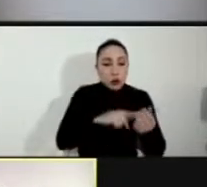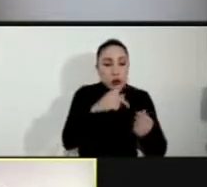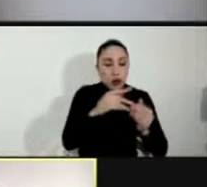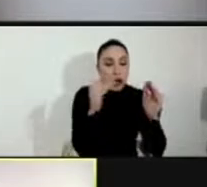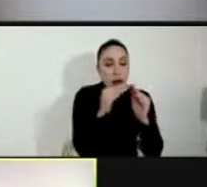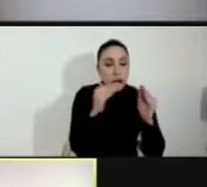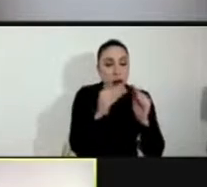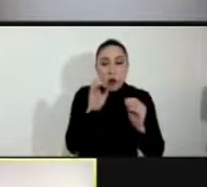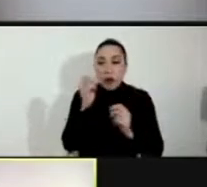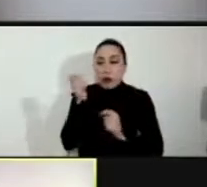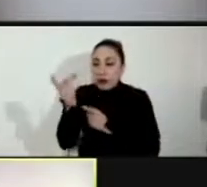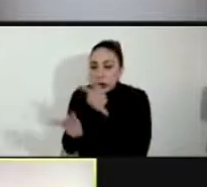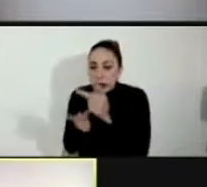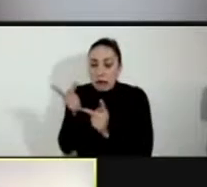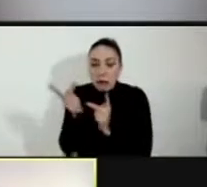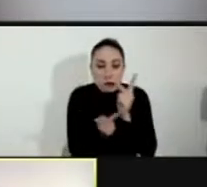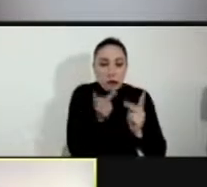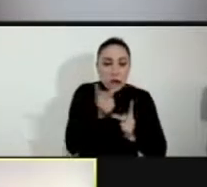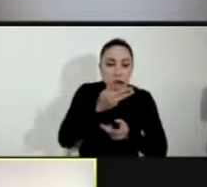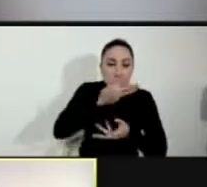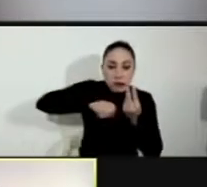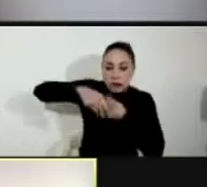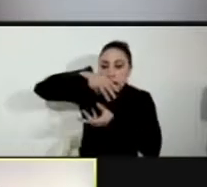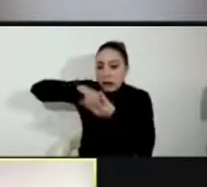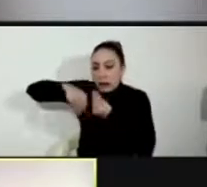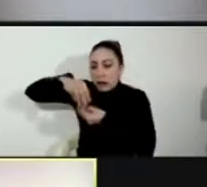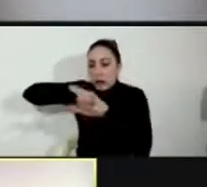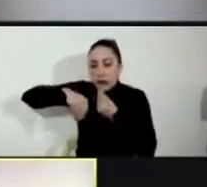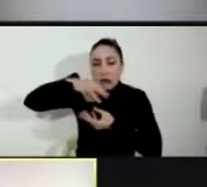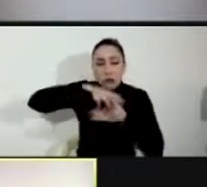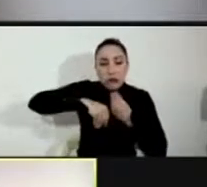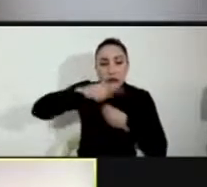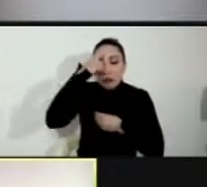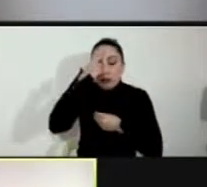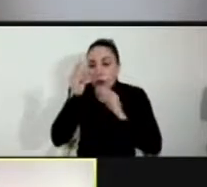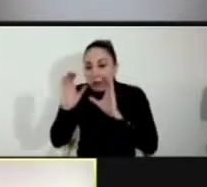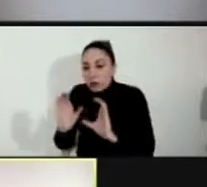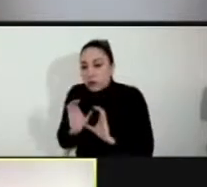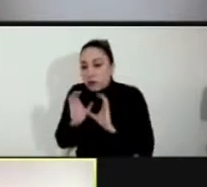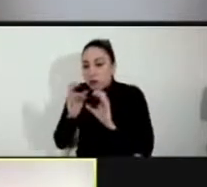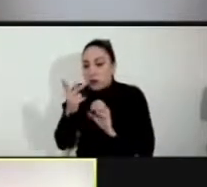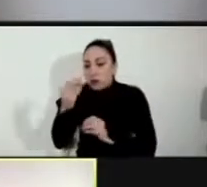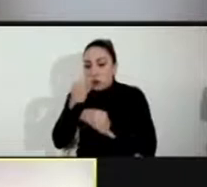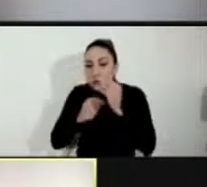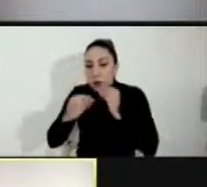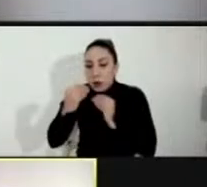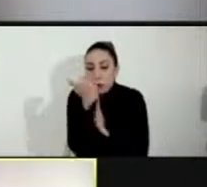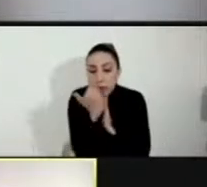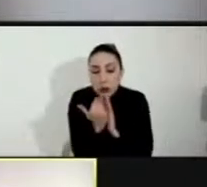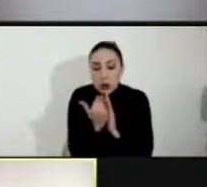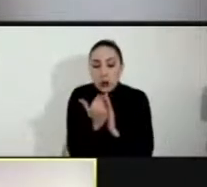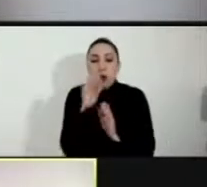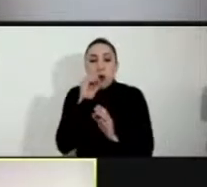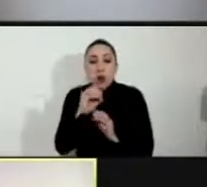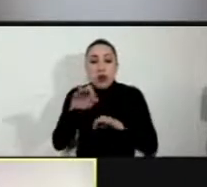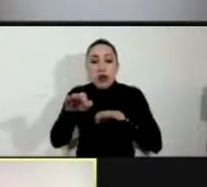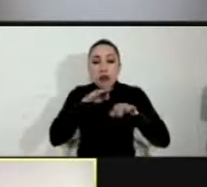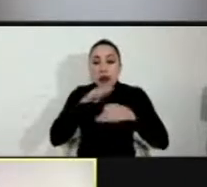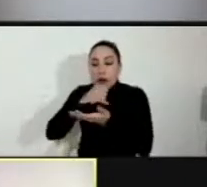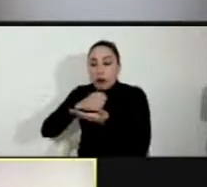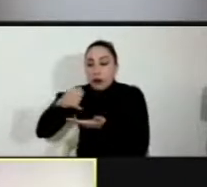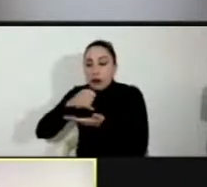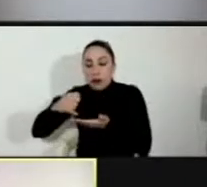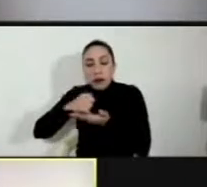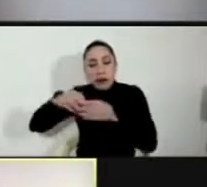poniendo en riesgo su patrimonio, a reducir sus comidas o abandonar sus labores agrícolas en busca de otro